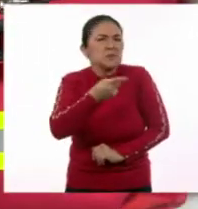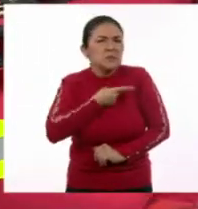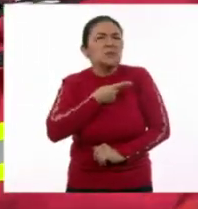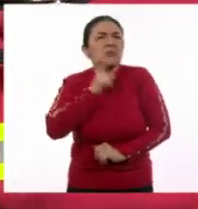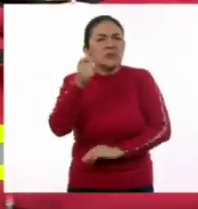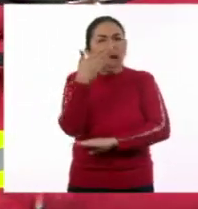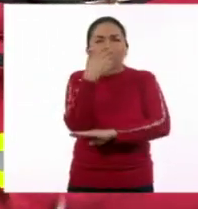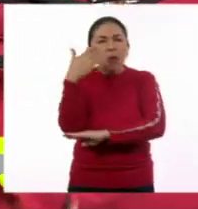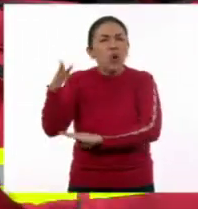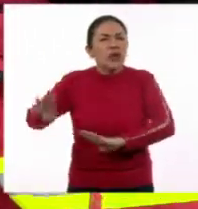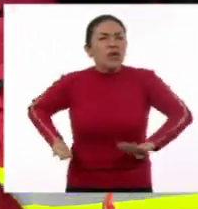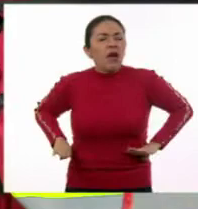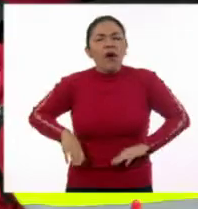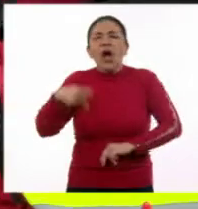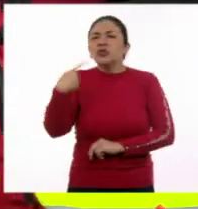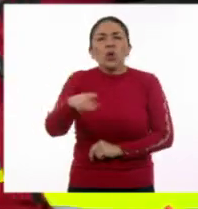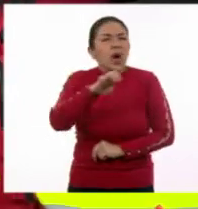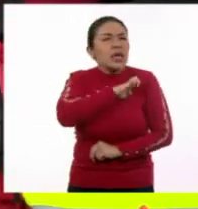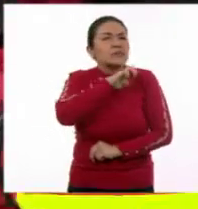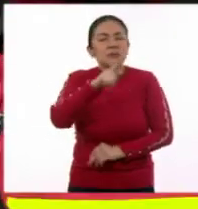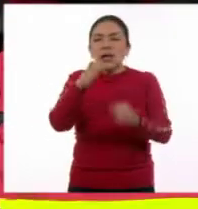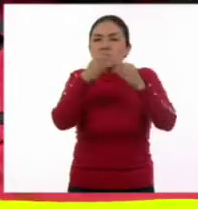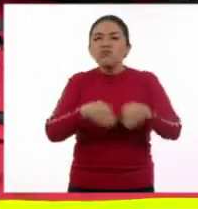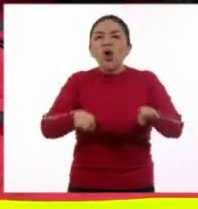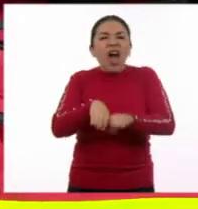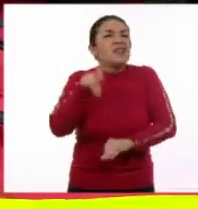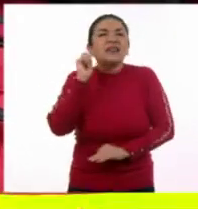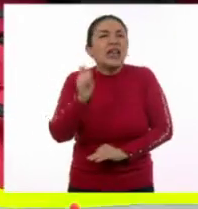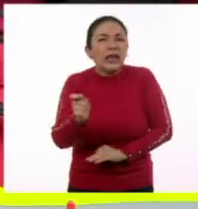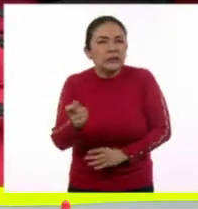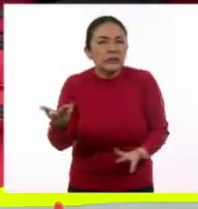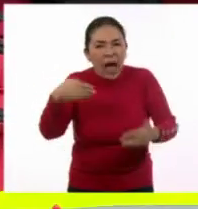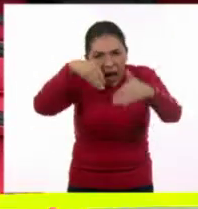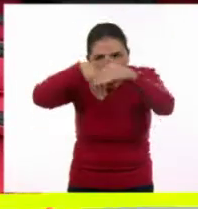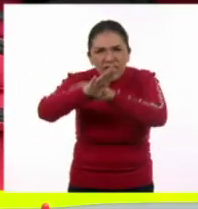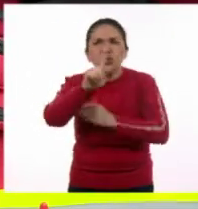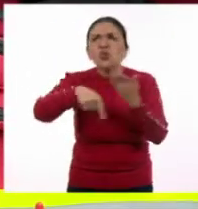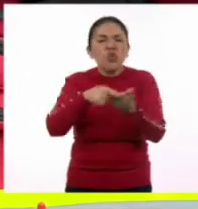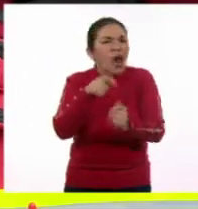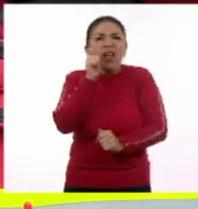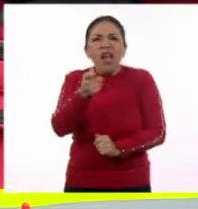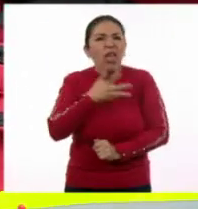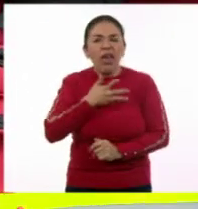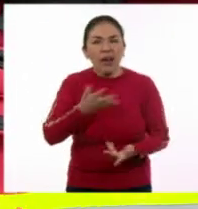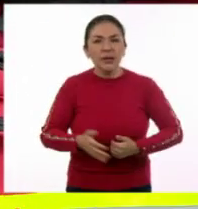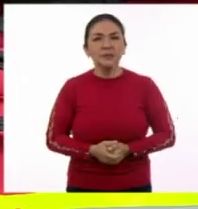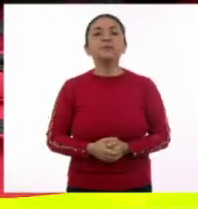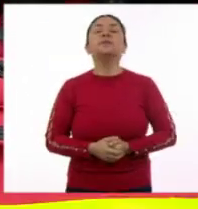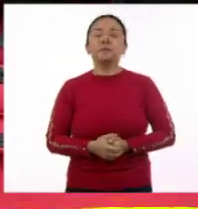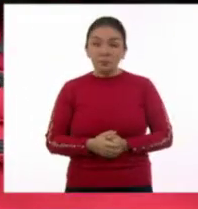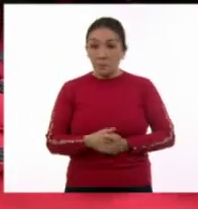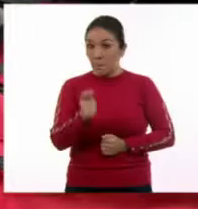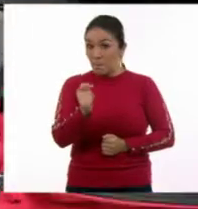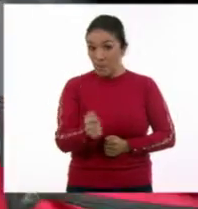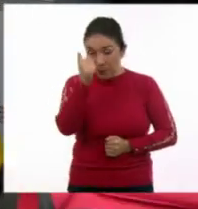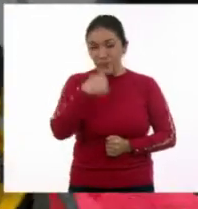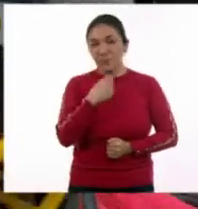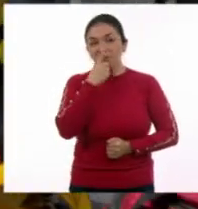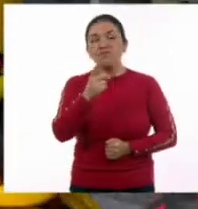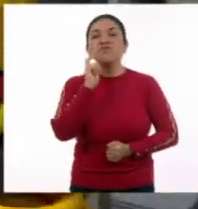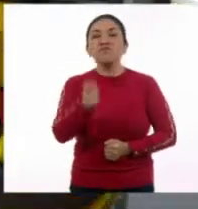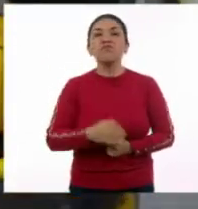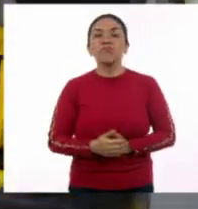acerca de la ambulancia que sea como algo lo más importante acerca de que hay adentro de una ambulancia inicialmente tenemos